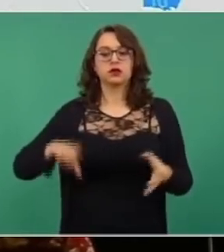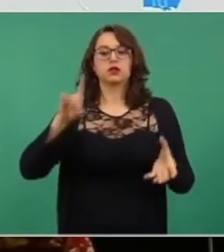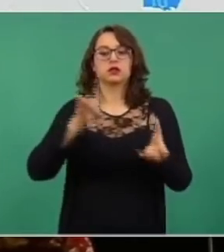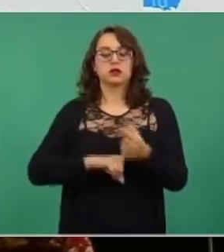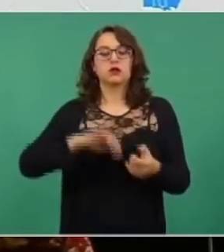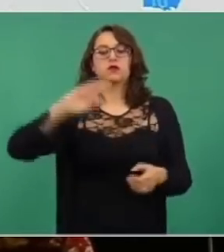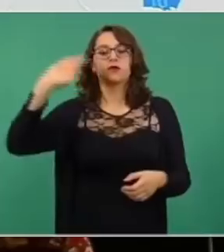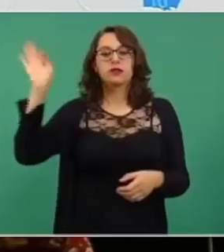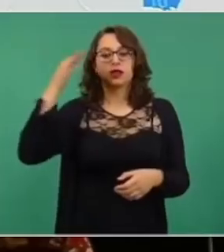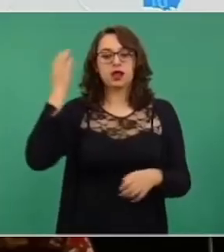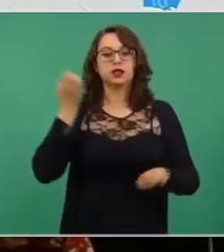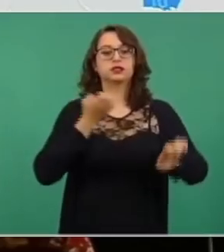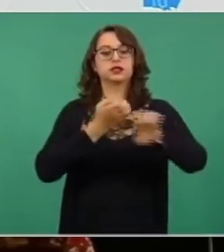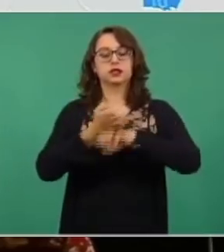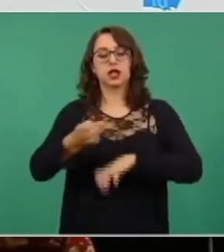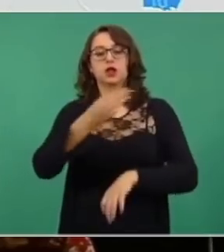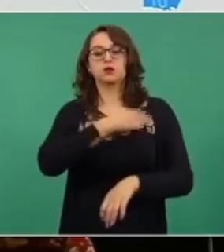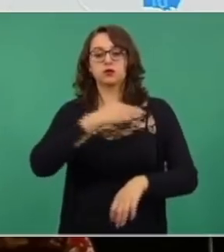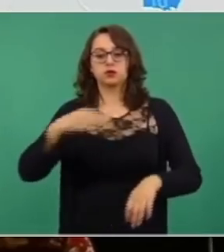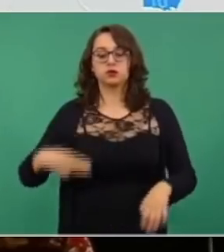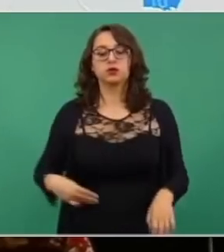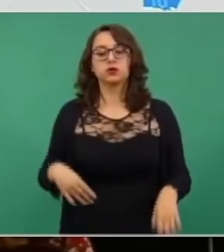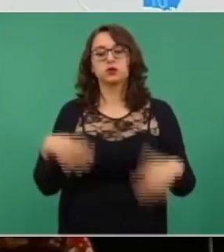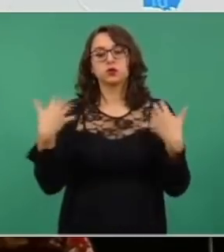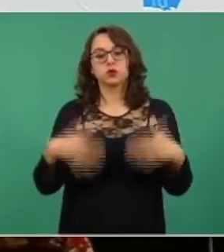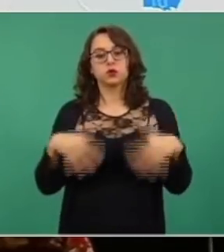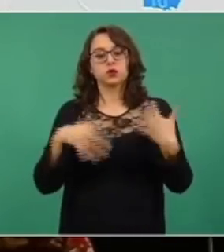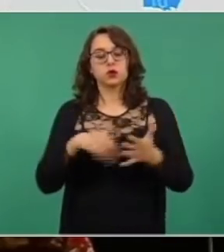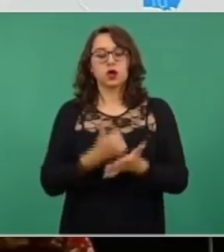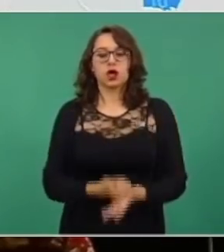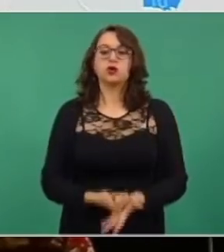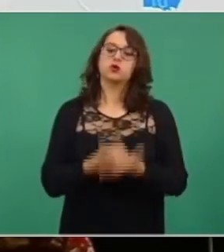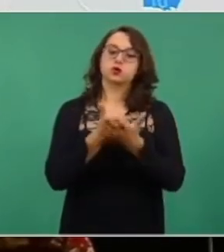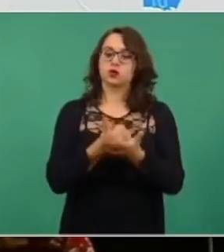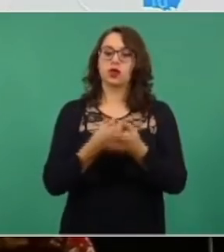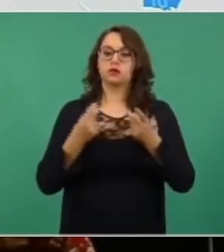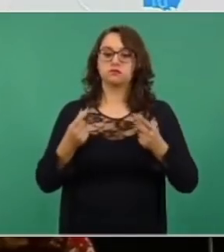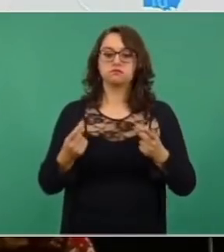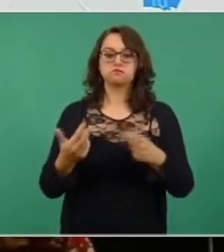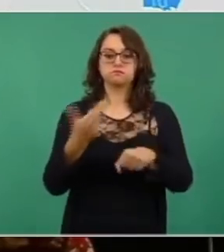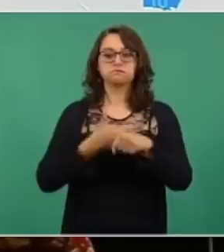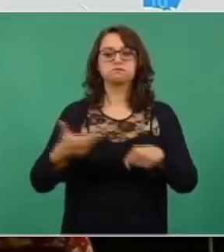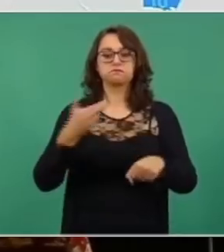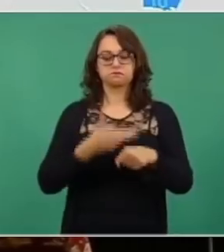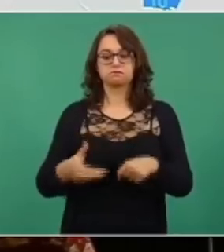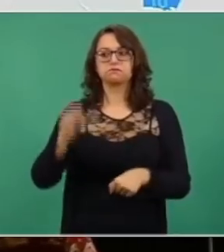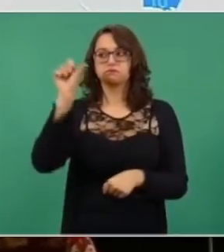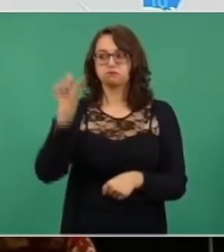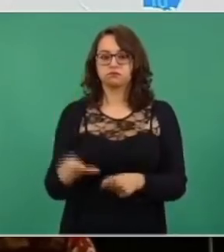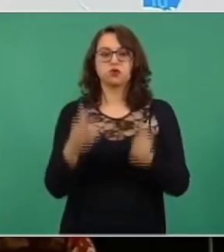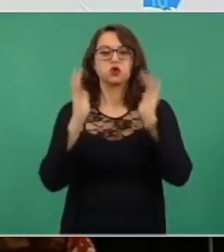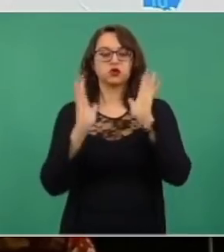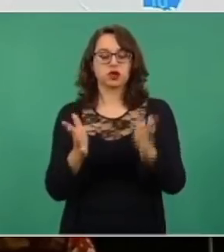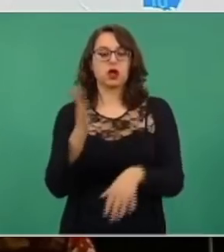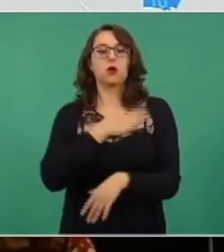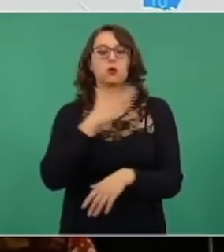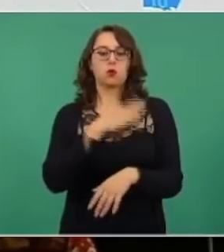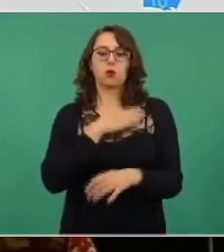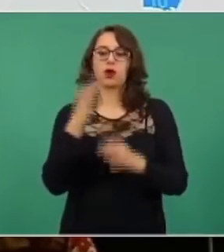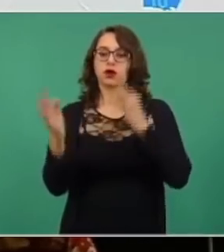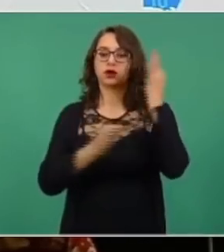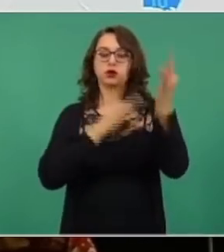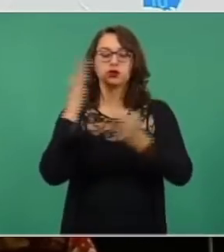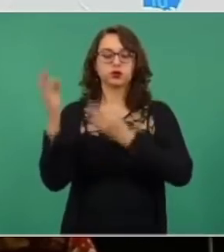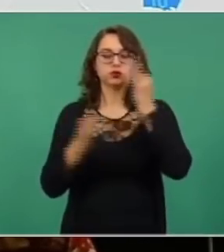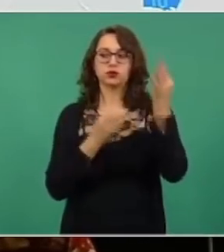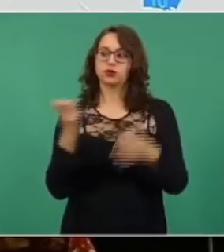estatal, municipal, que ayudaron a hacer posible esto y que hoy nos han dado la buena noticia el presidente de México